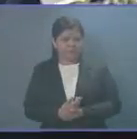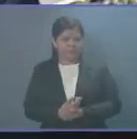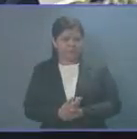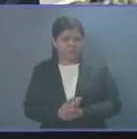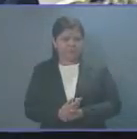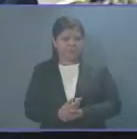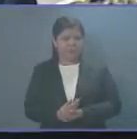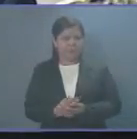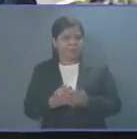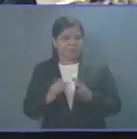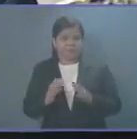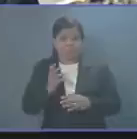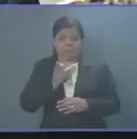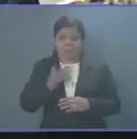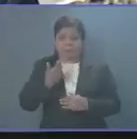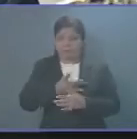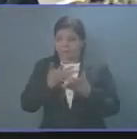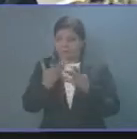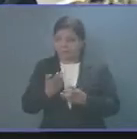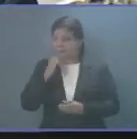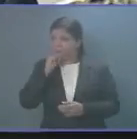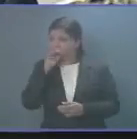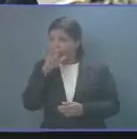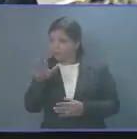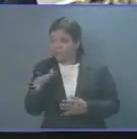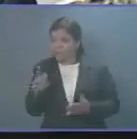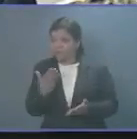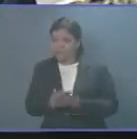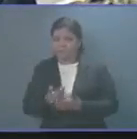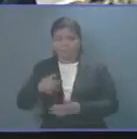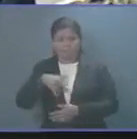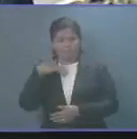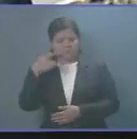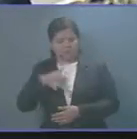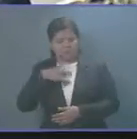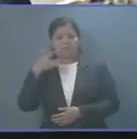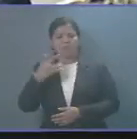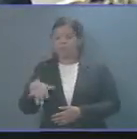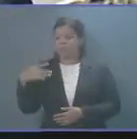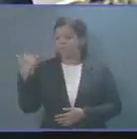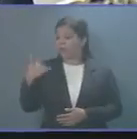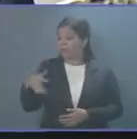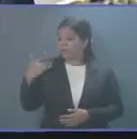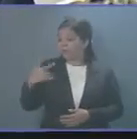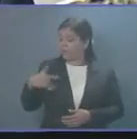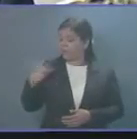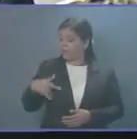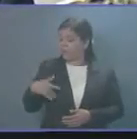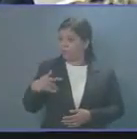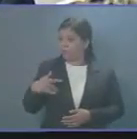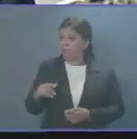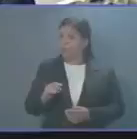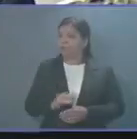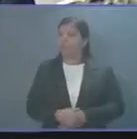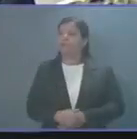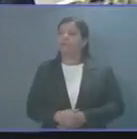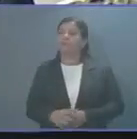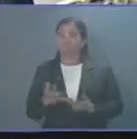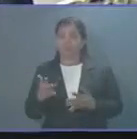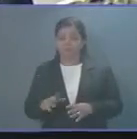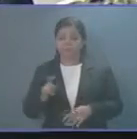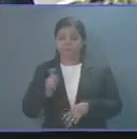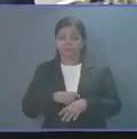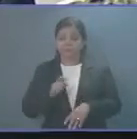Y yo quiero decir que me siento particularmente orgulloso de que haya sido en el